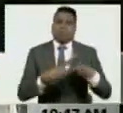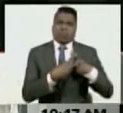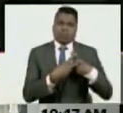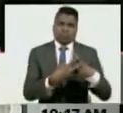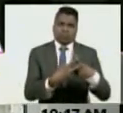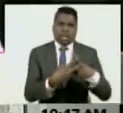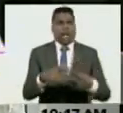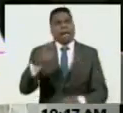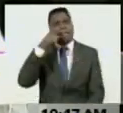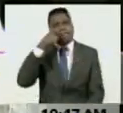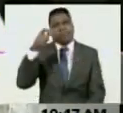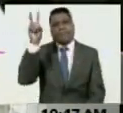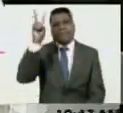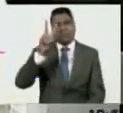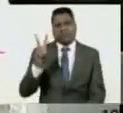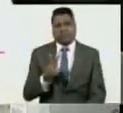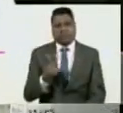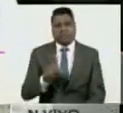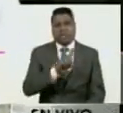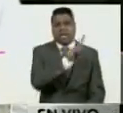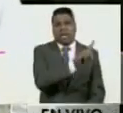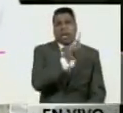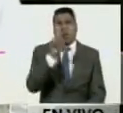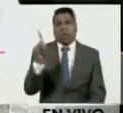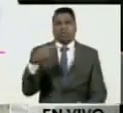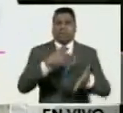del pueblo de Venezuela.